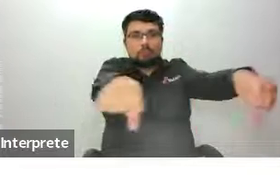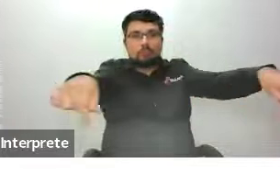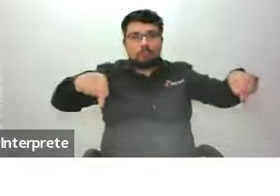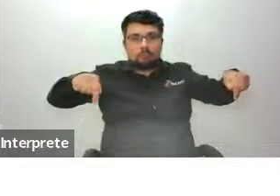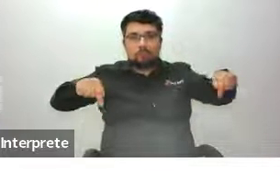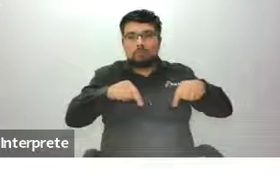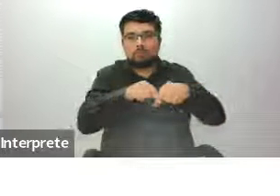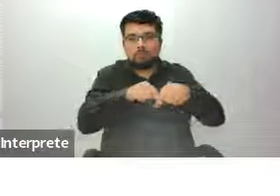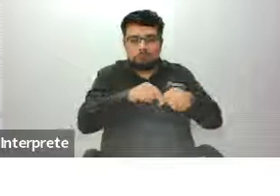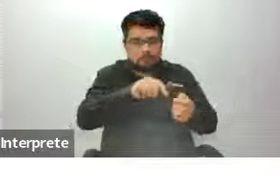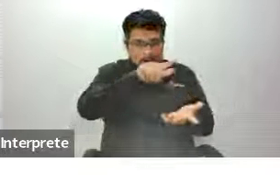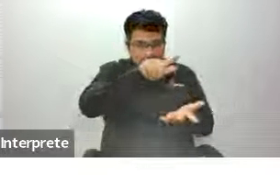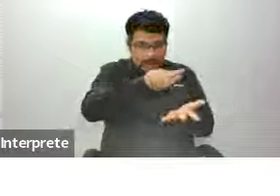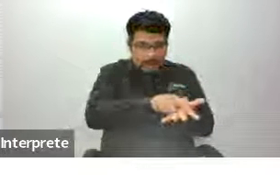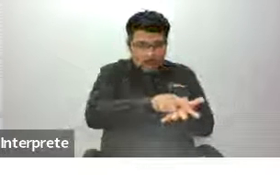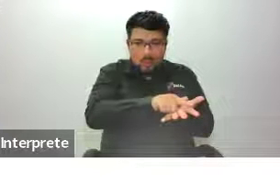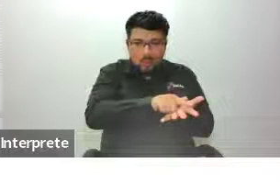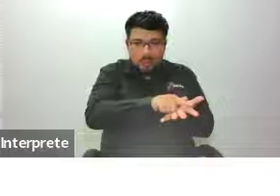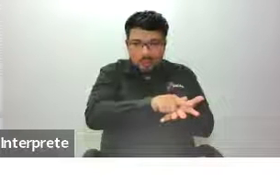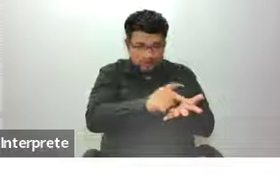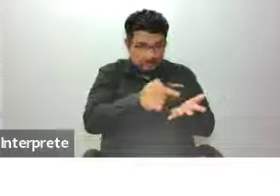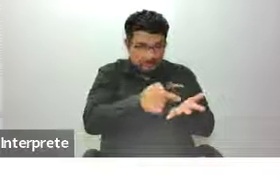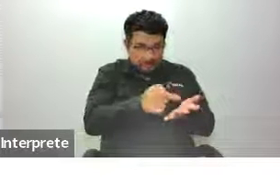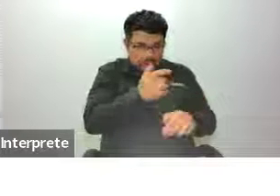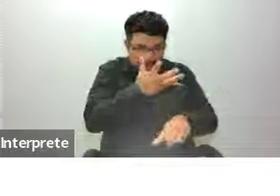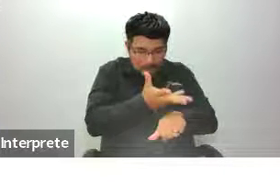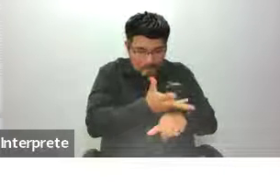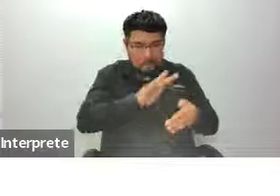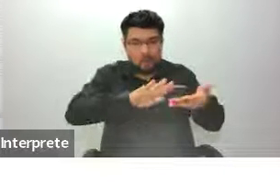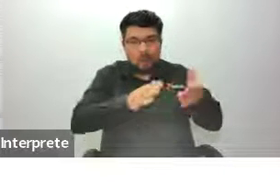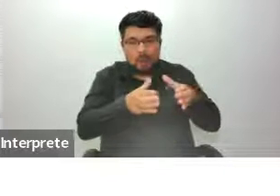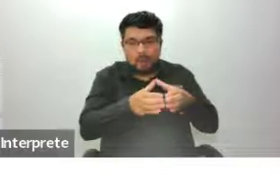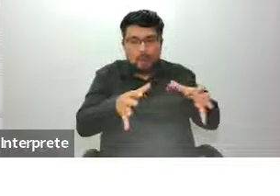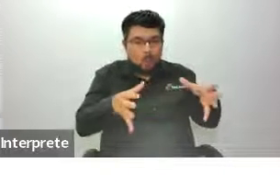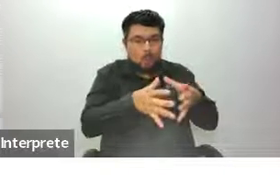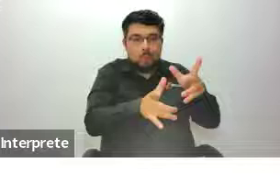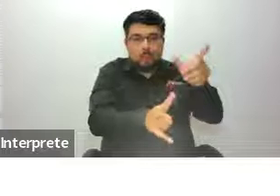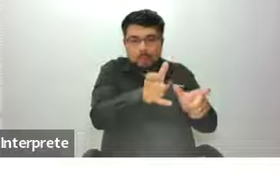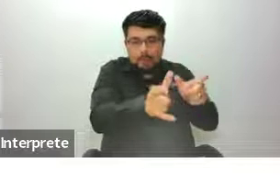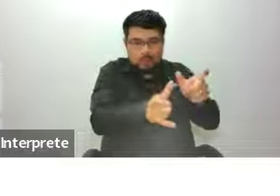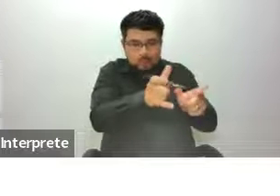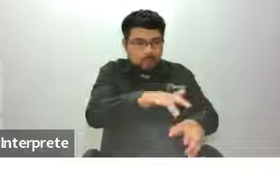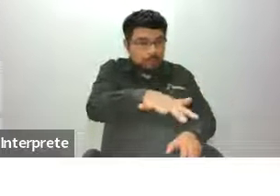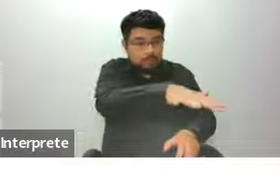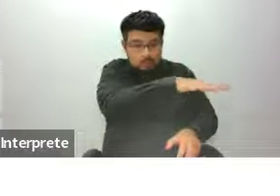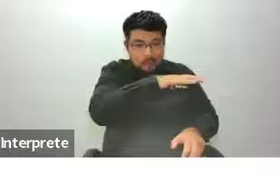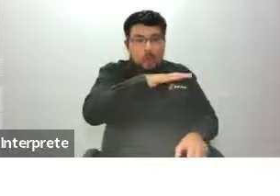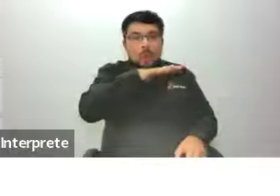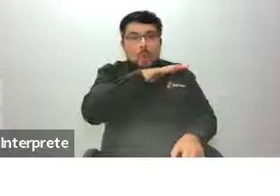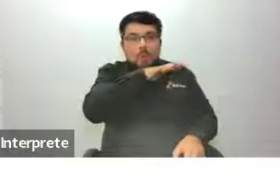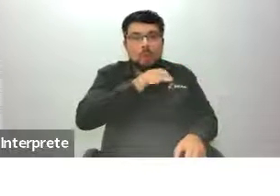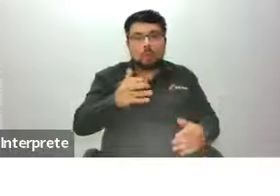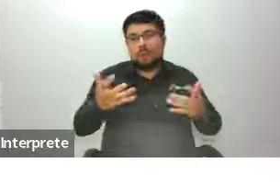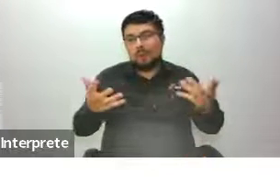¿no? En ese espacio donde hay una comunidad, hay un grupo de personas que lo utiliza. Por ejemplo, nosotros los